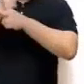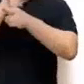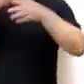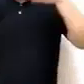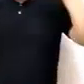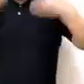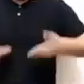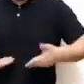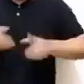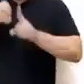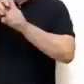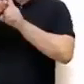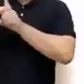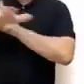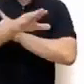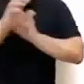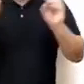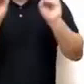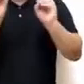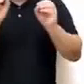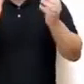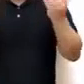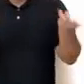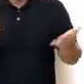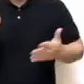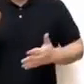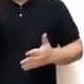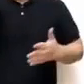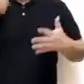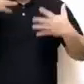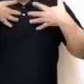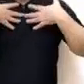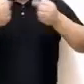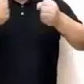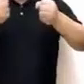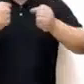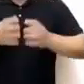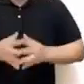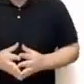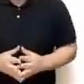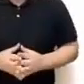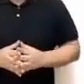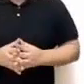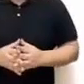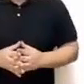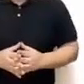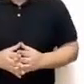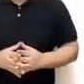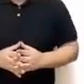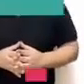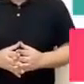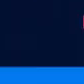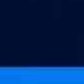Si me cuido yo, cuido a los demás. Por eso, primero mi salud.